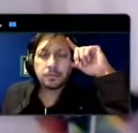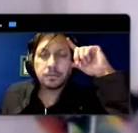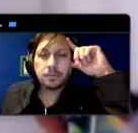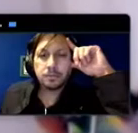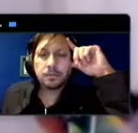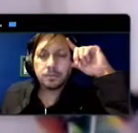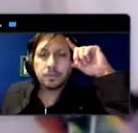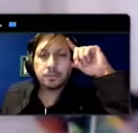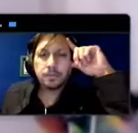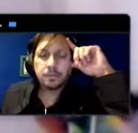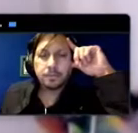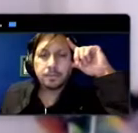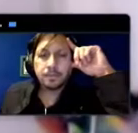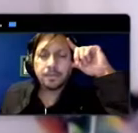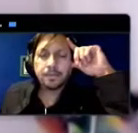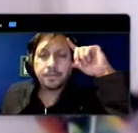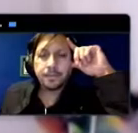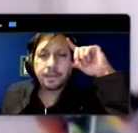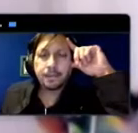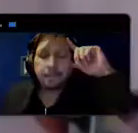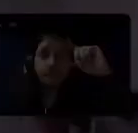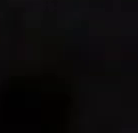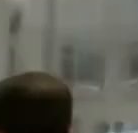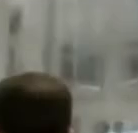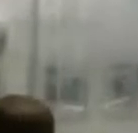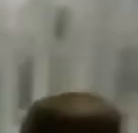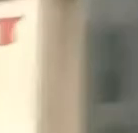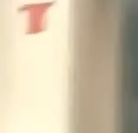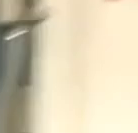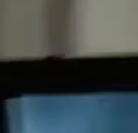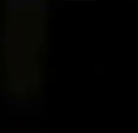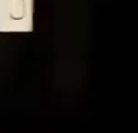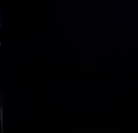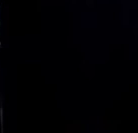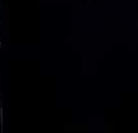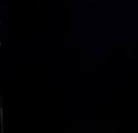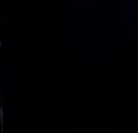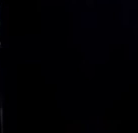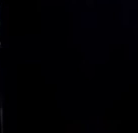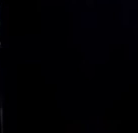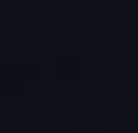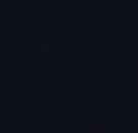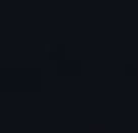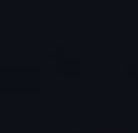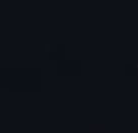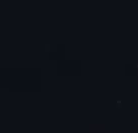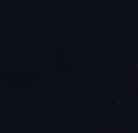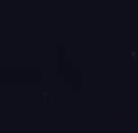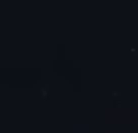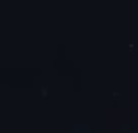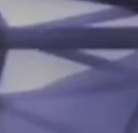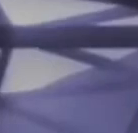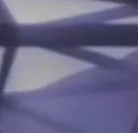en órbita baja, como ir a la estación espacial. Parte fundamental para una misión enorme que debe, por un lado,